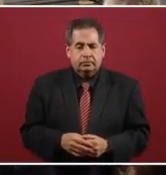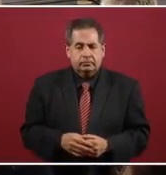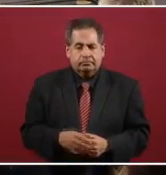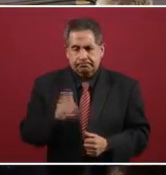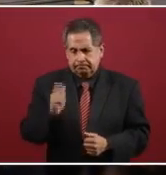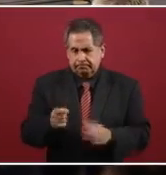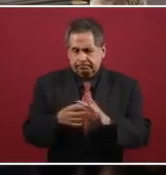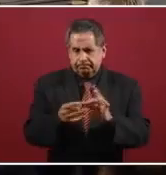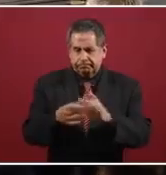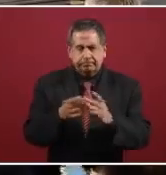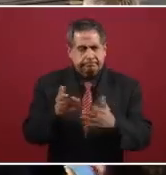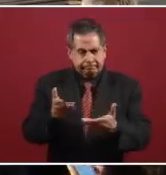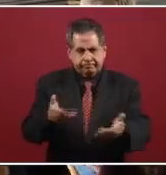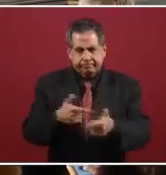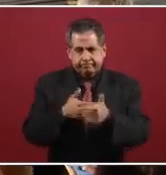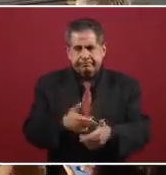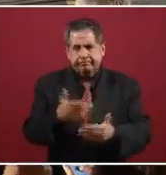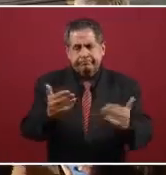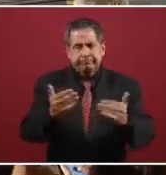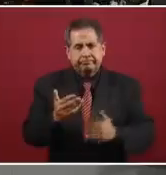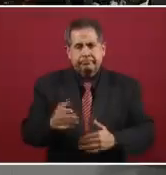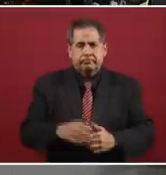Básicamente. Entonces, ahora sí.